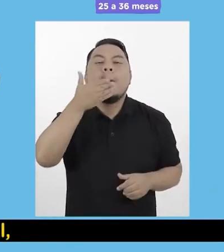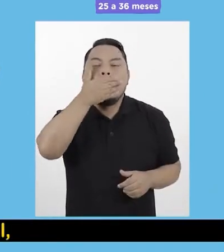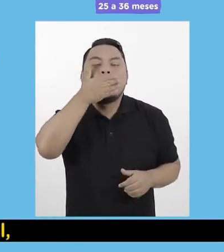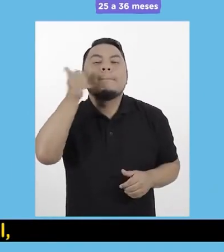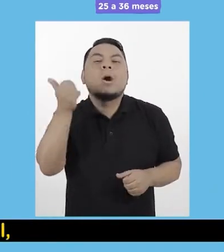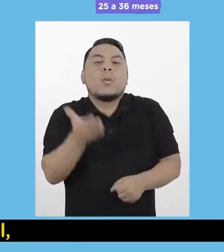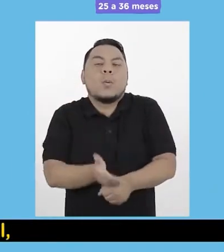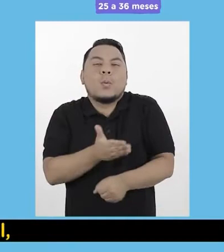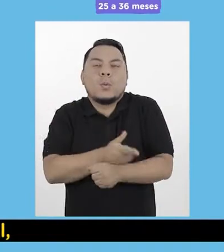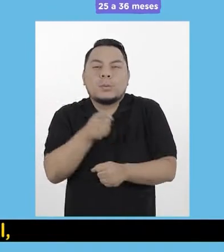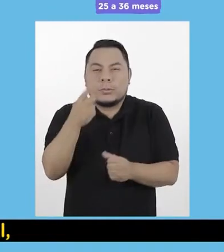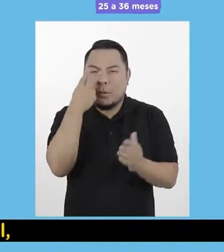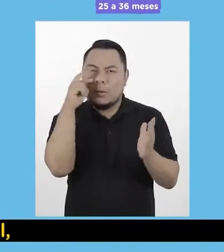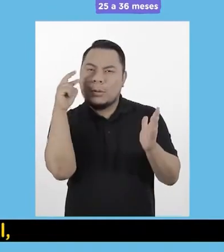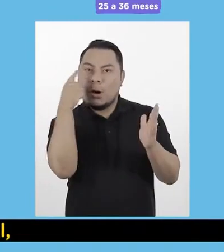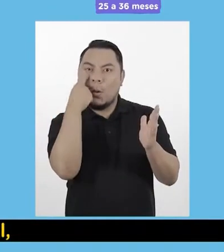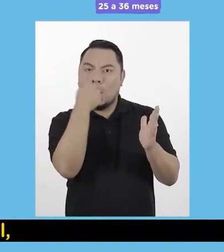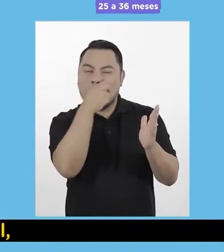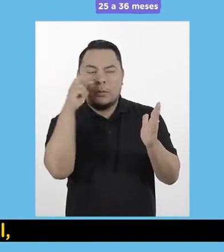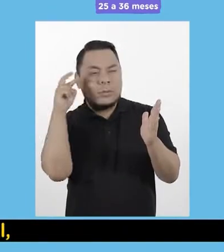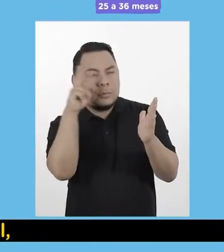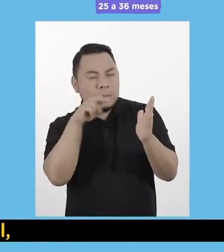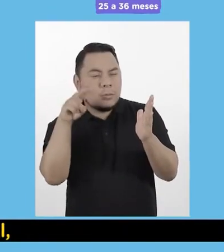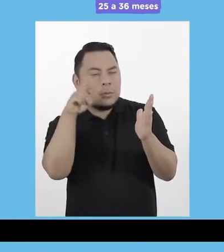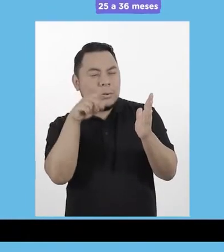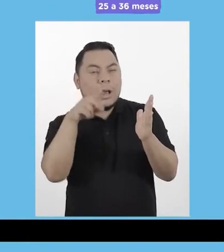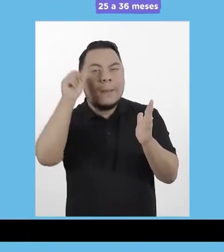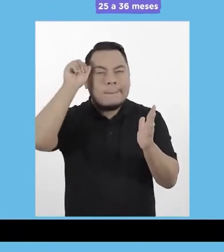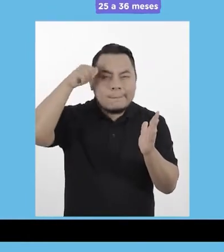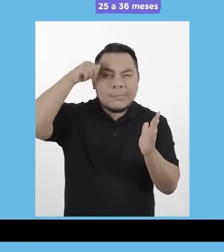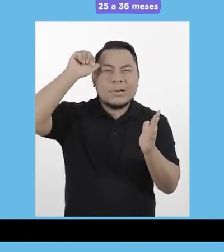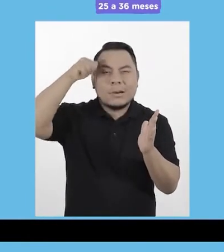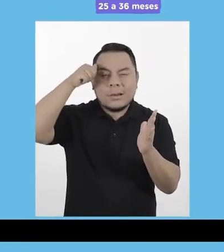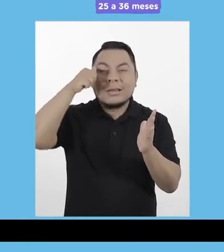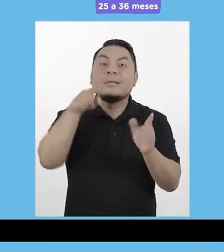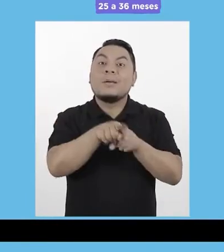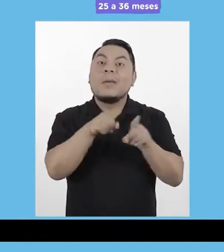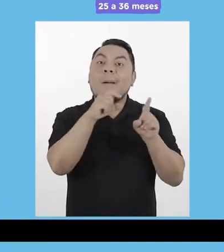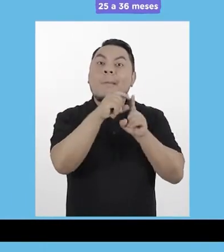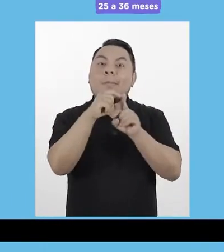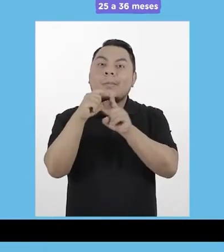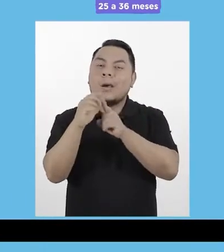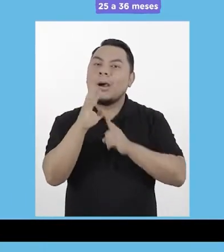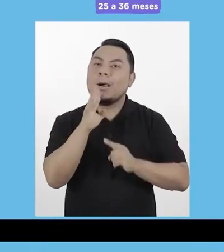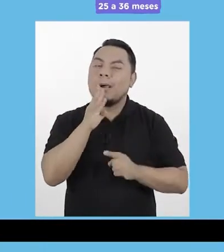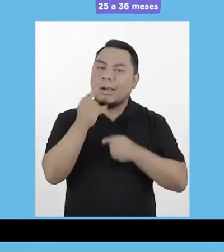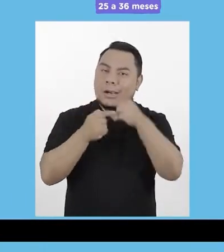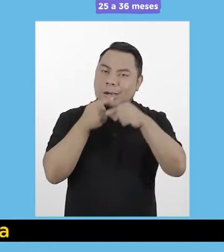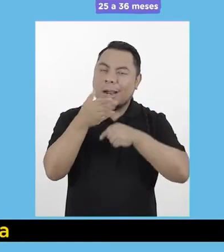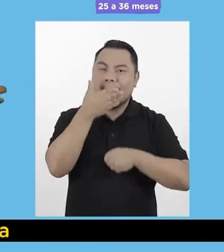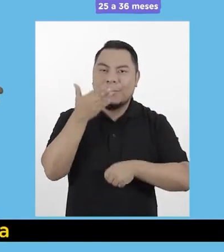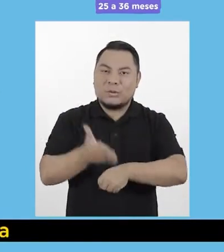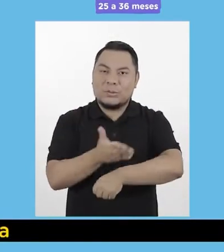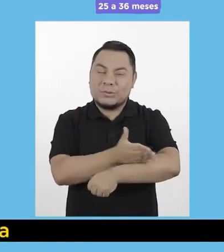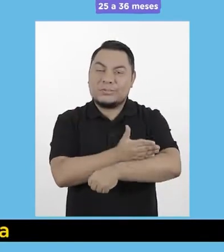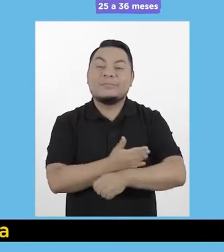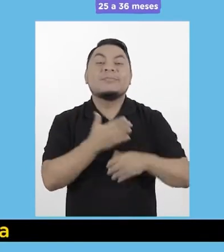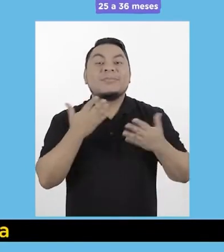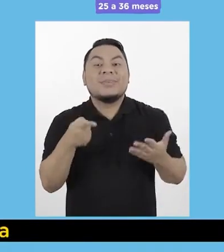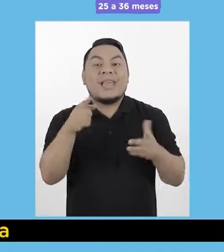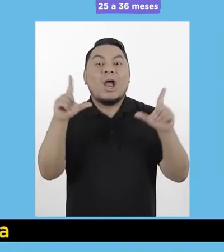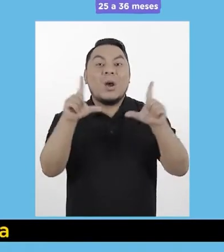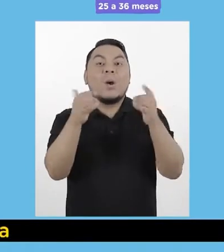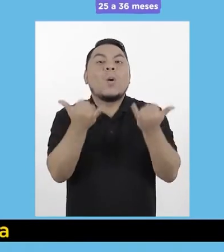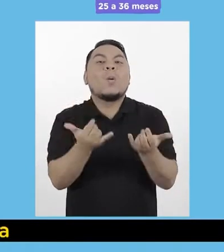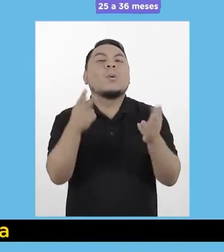niño mejorará su percepción visual, memoria y vocabulario. Por eso,